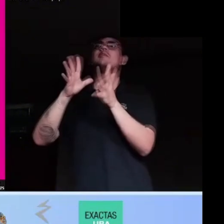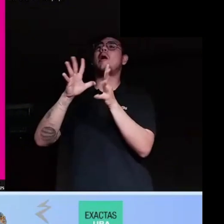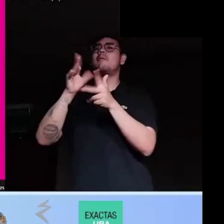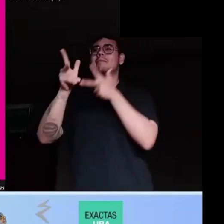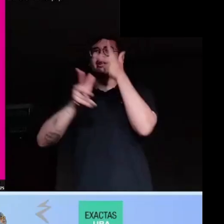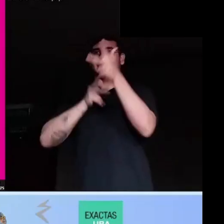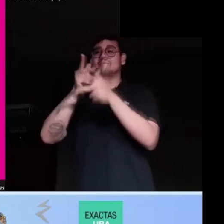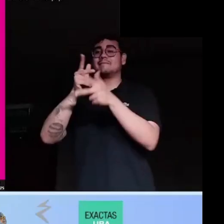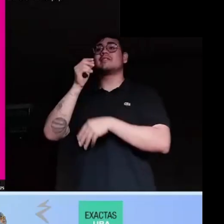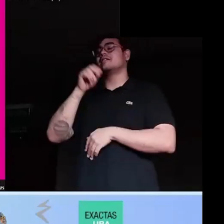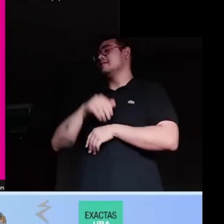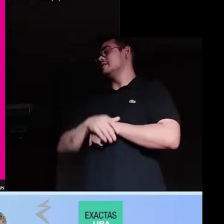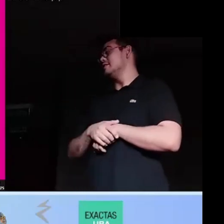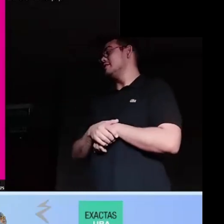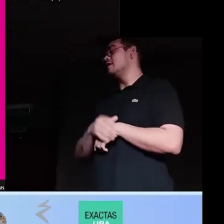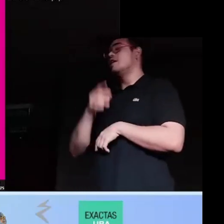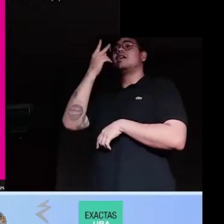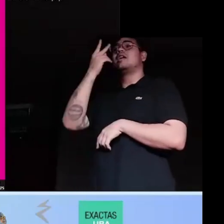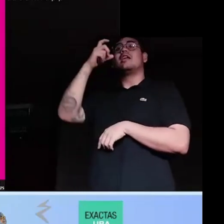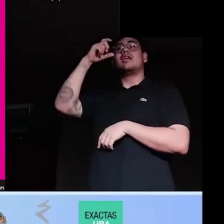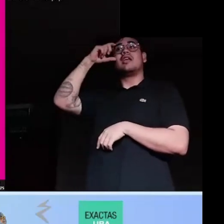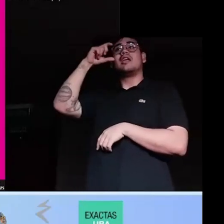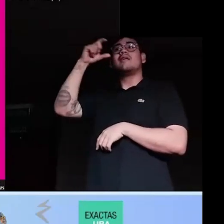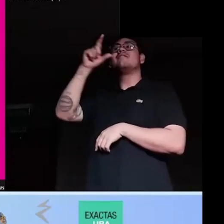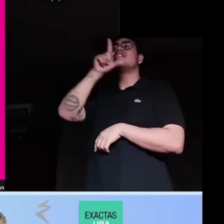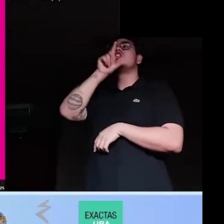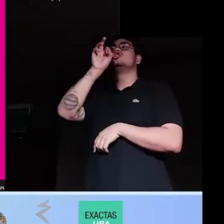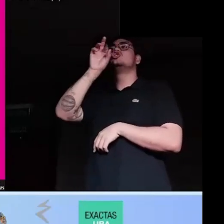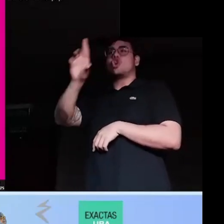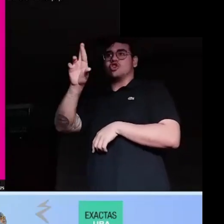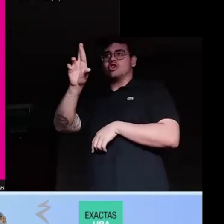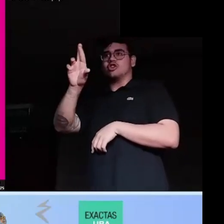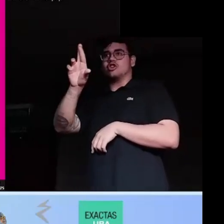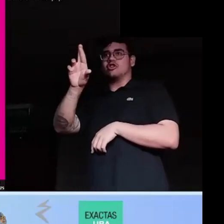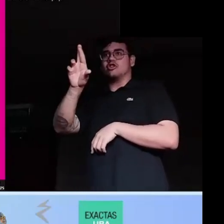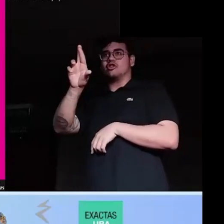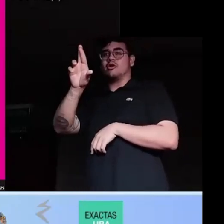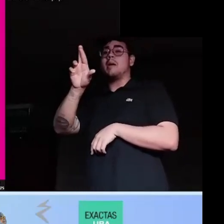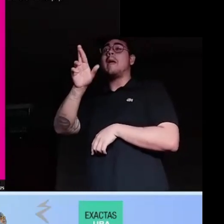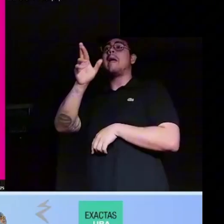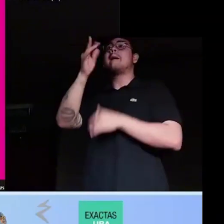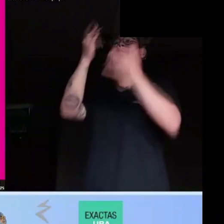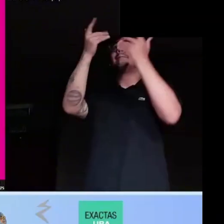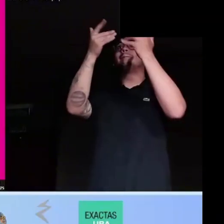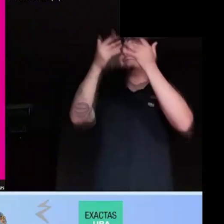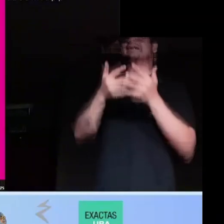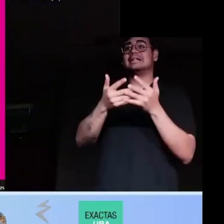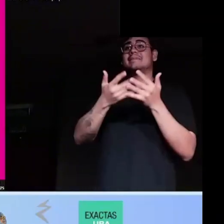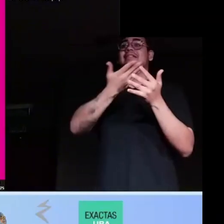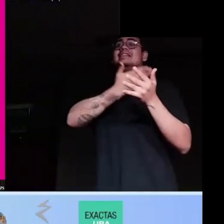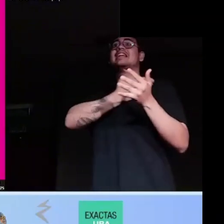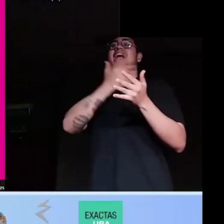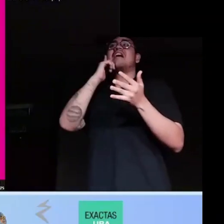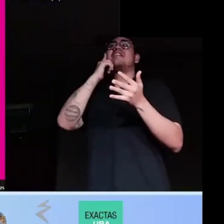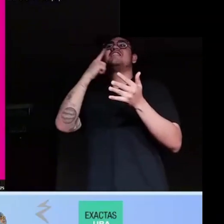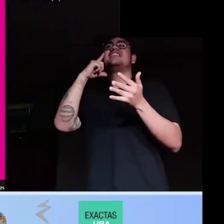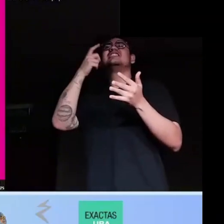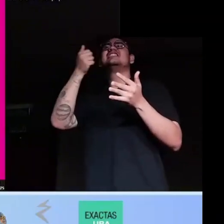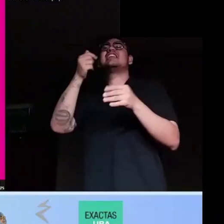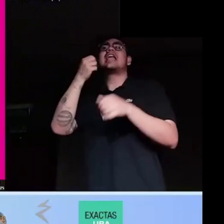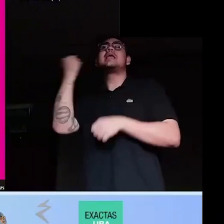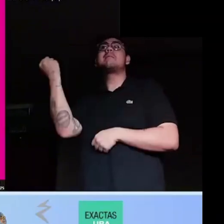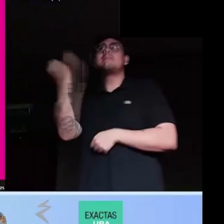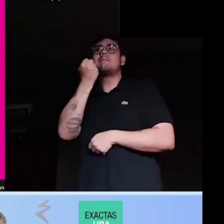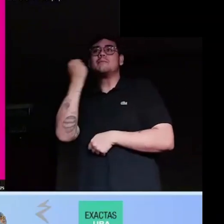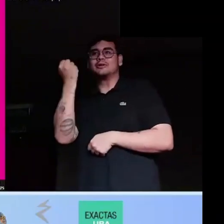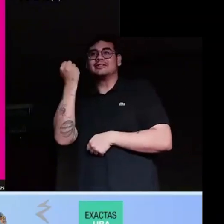Una es vector. La palabra vector en física y en matemática es importante porque significa la forma en que representamos y dibujamos